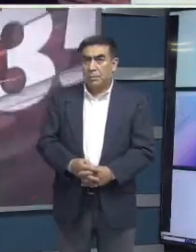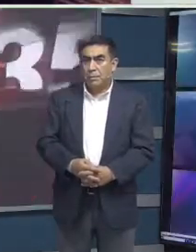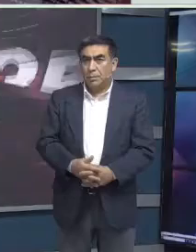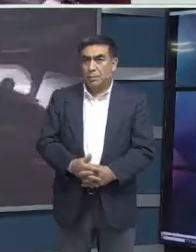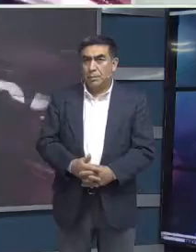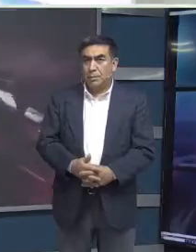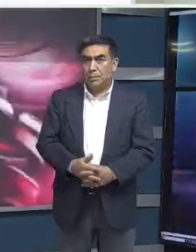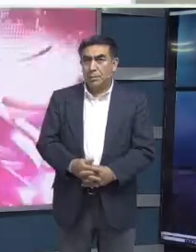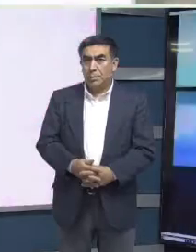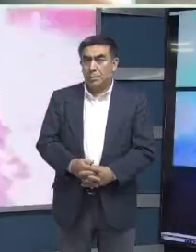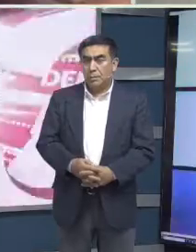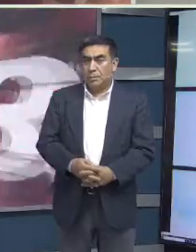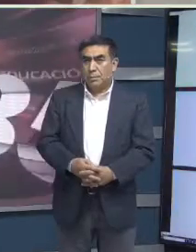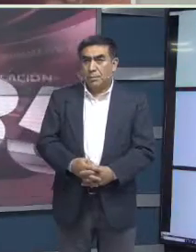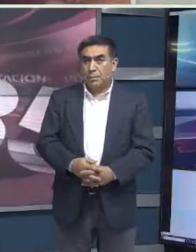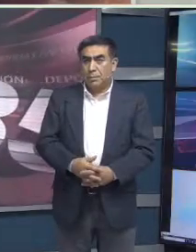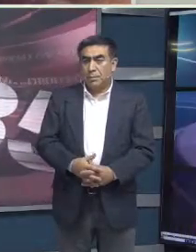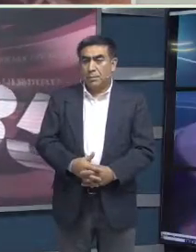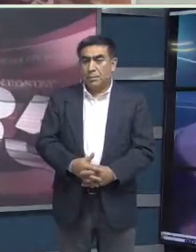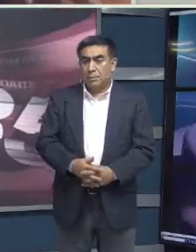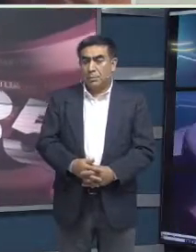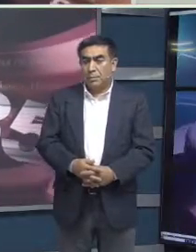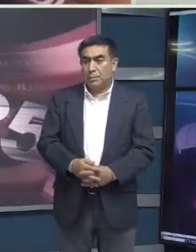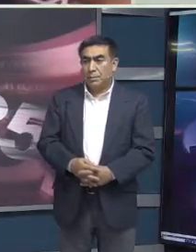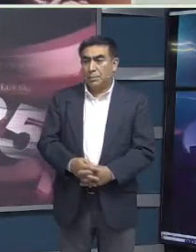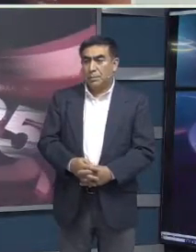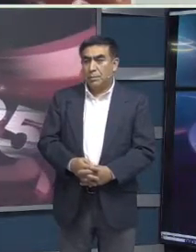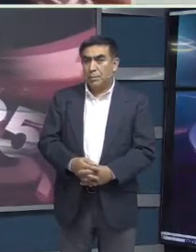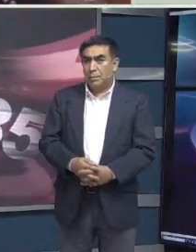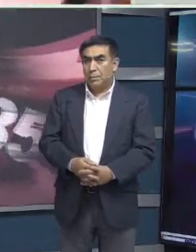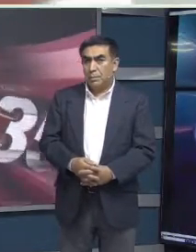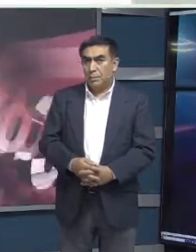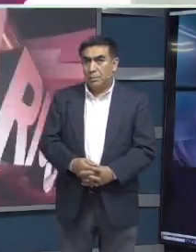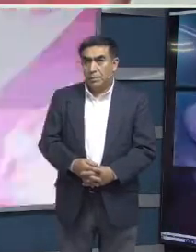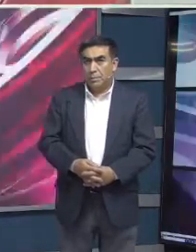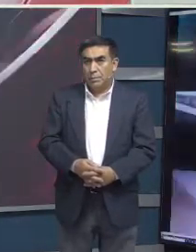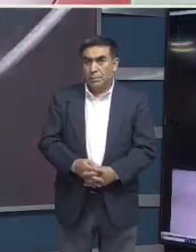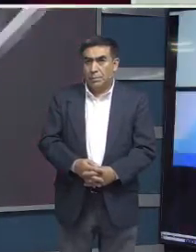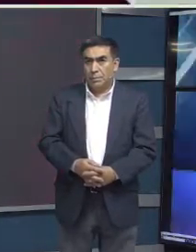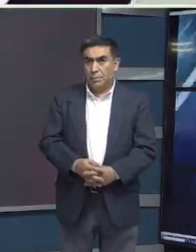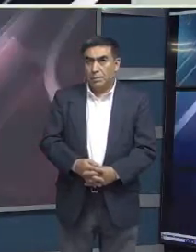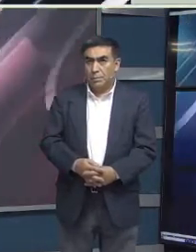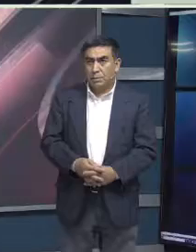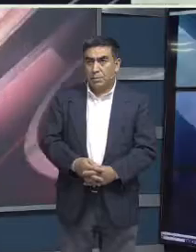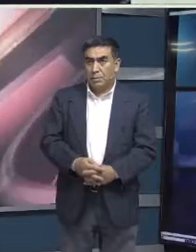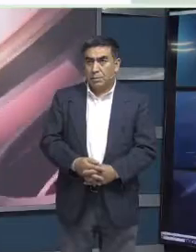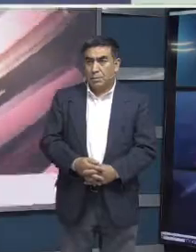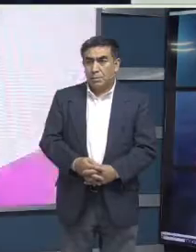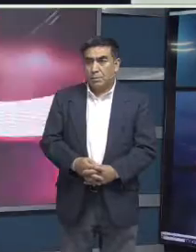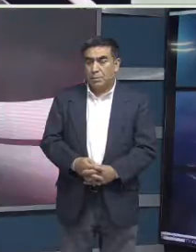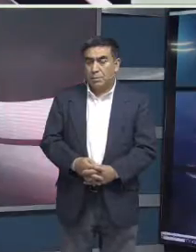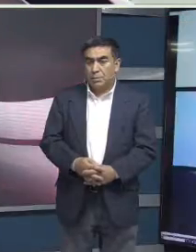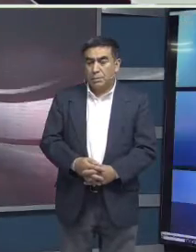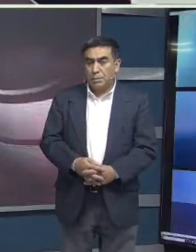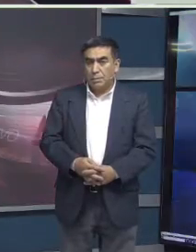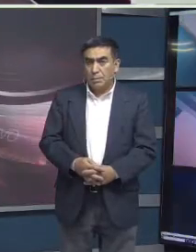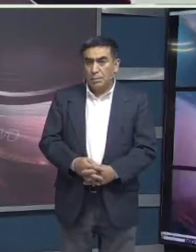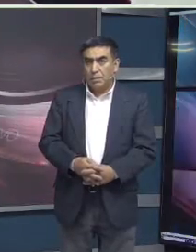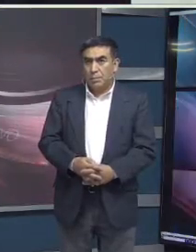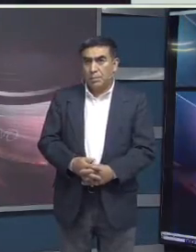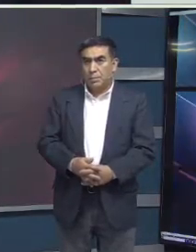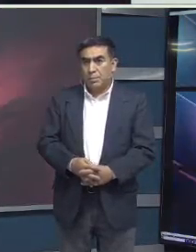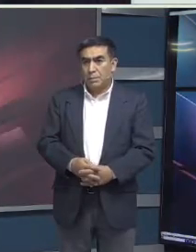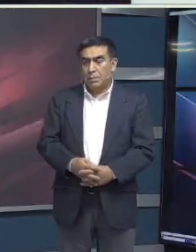propuestas, que algunas van a quedar probablemente en una agenda legislativa provincial, otras para una agenda legislativa